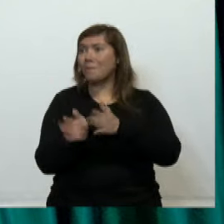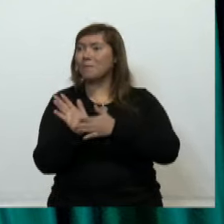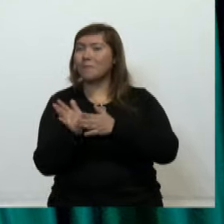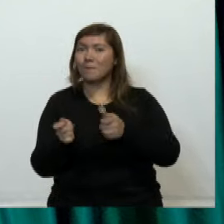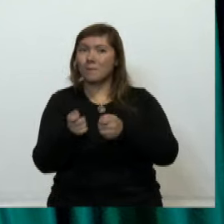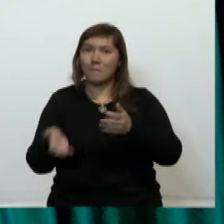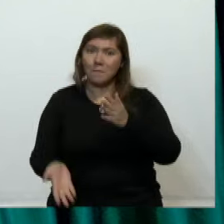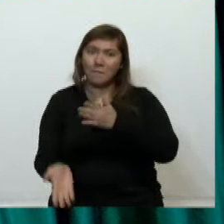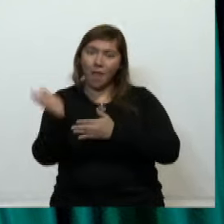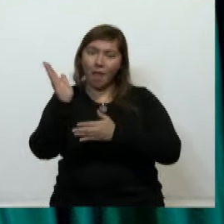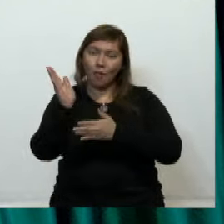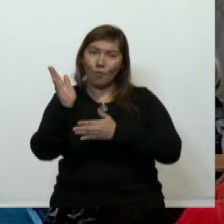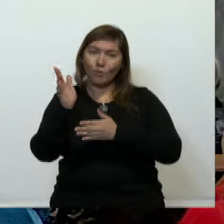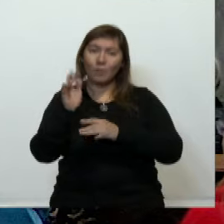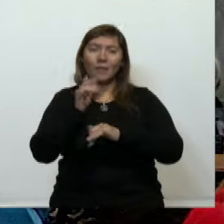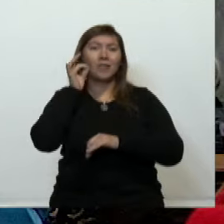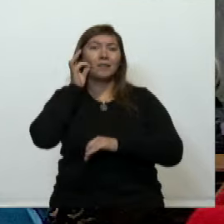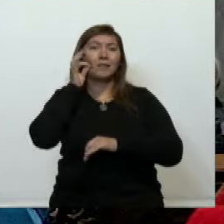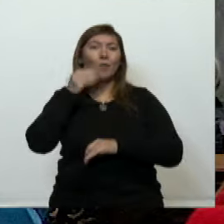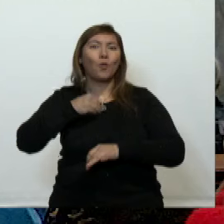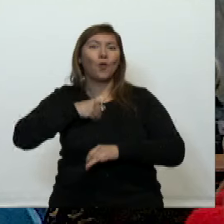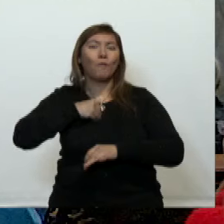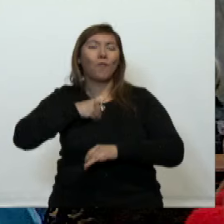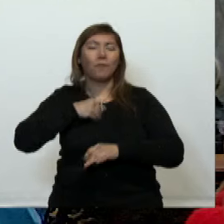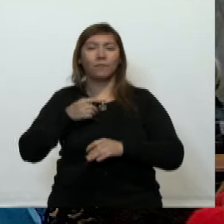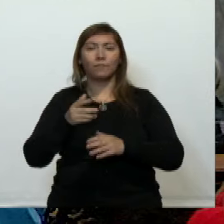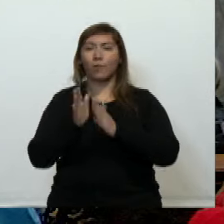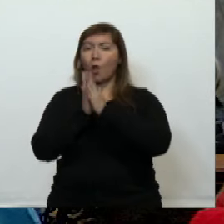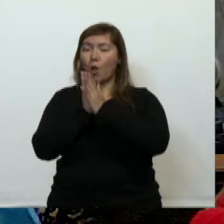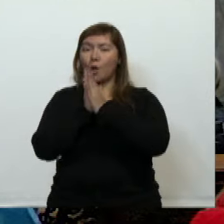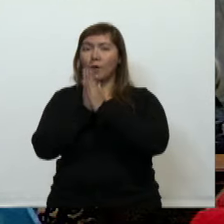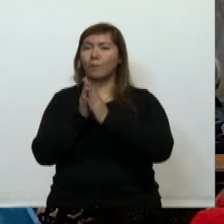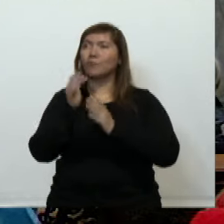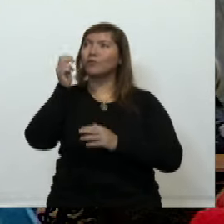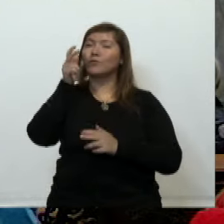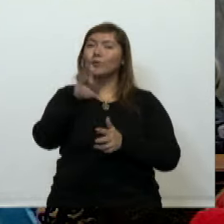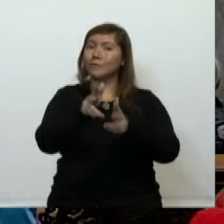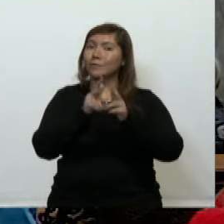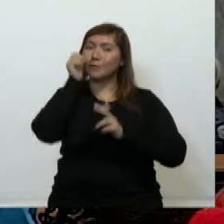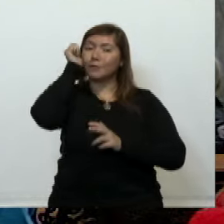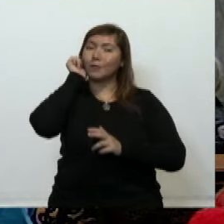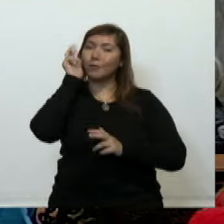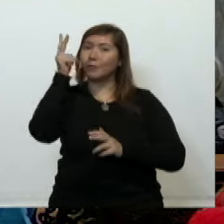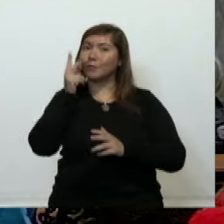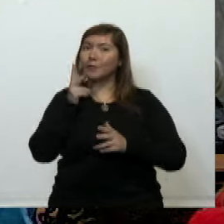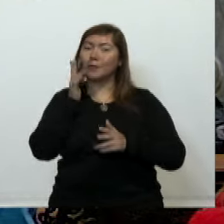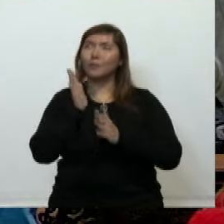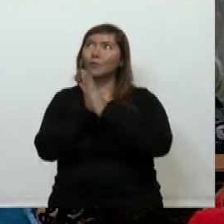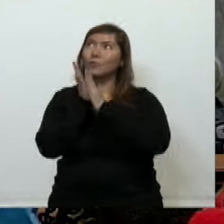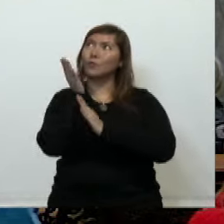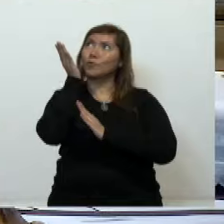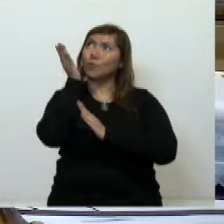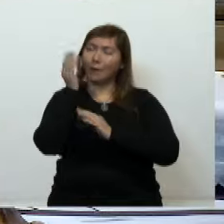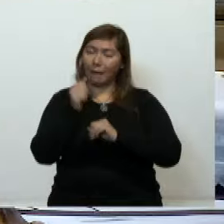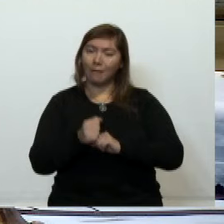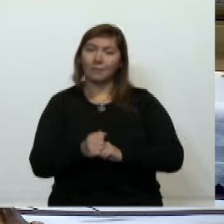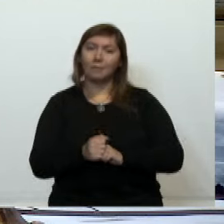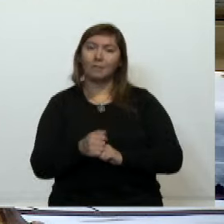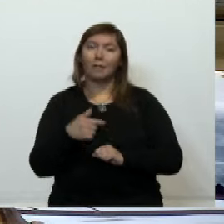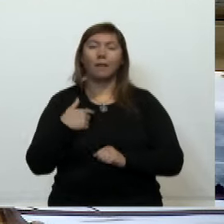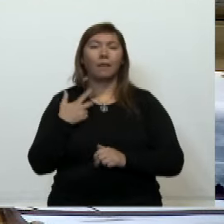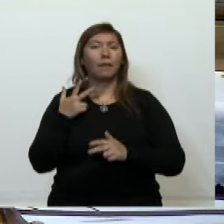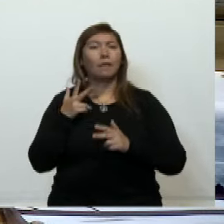de nuestra fe. Oremos. Señor, atiende nuestra súplica. Señor, atiende nuestra súplica que te dirigimos con